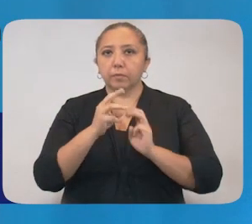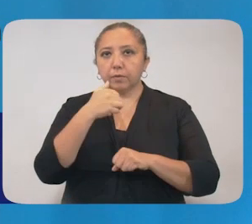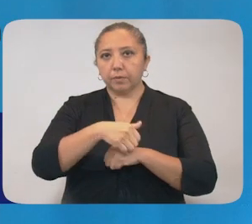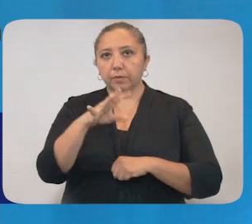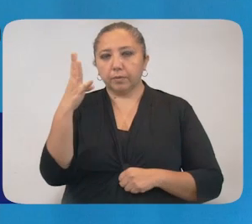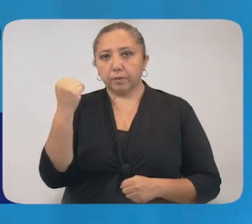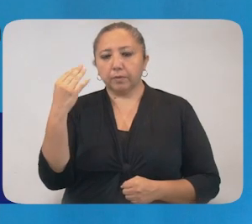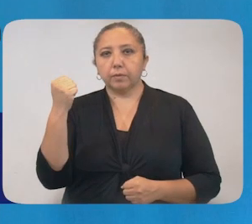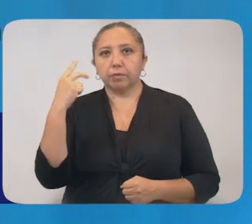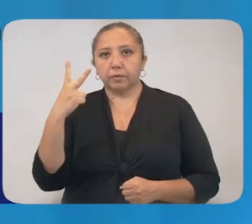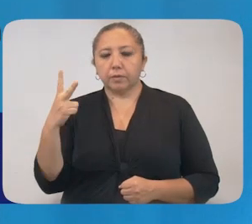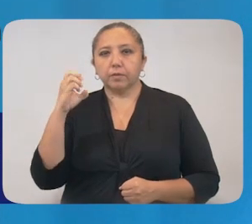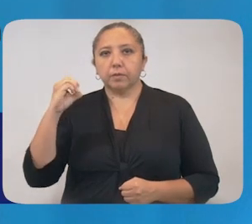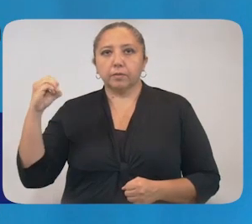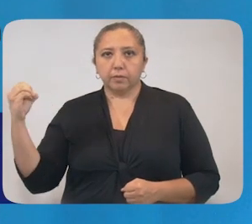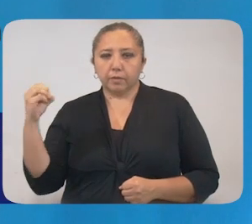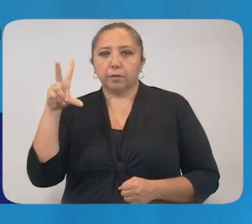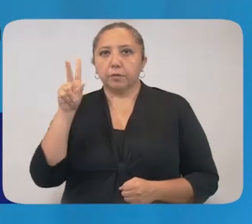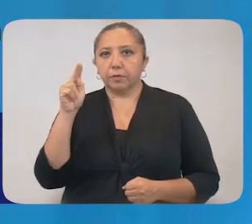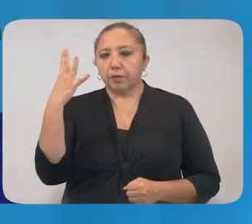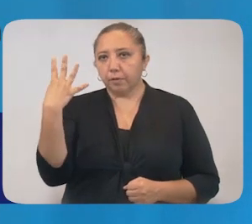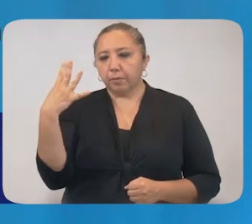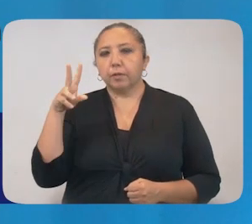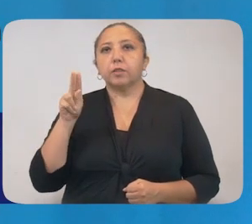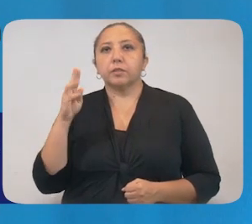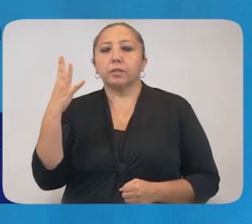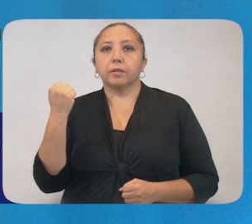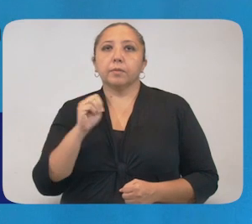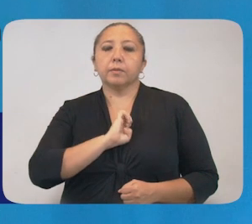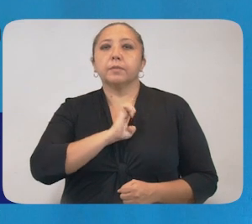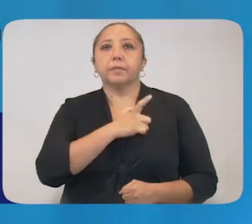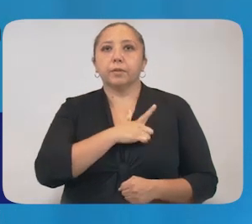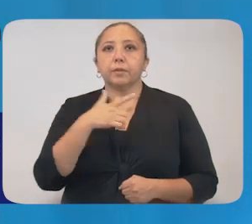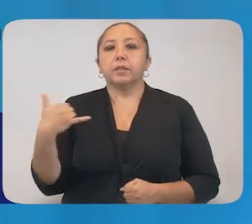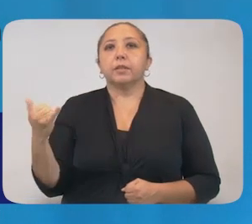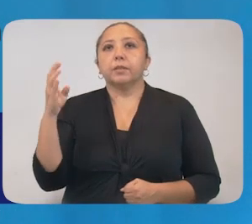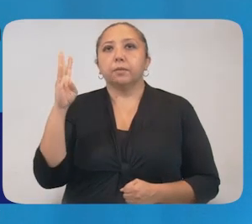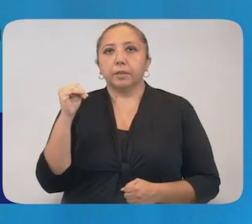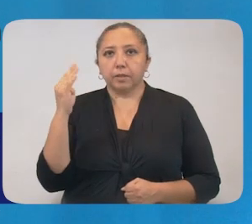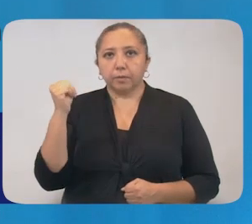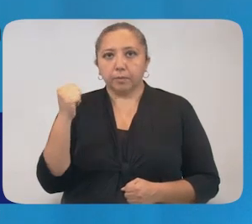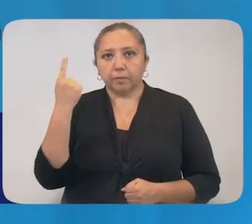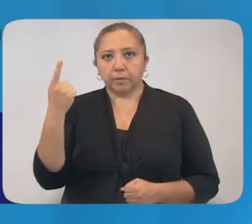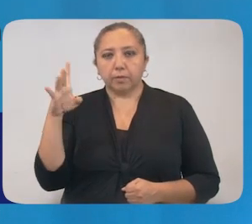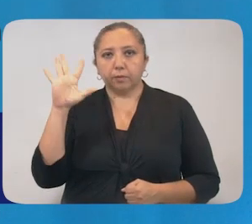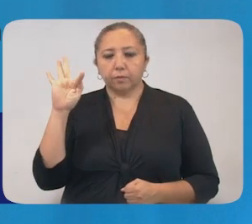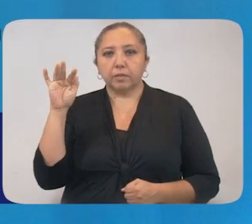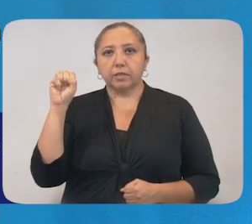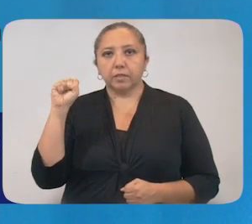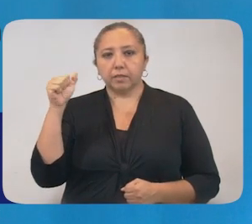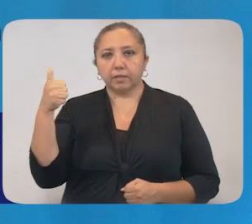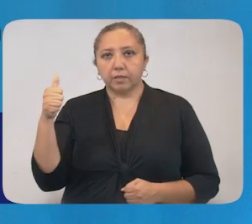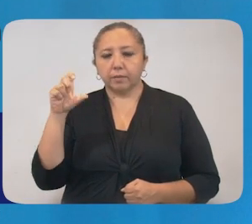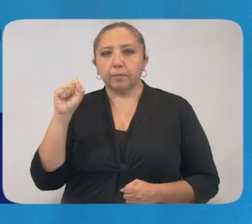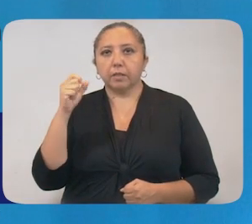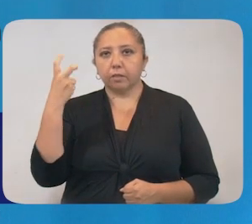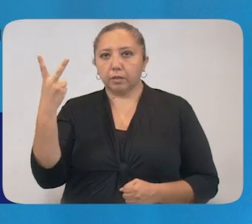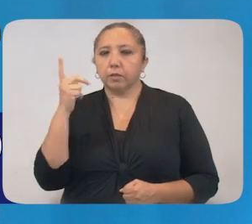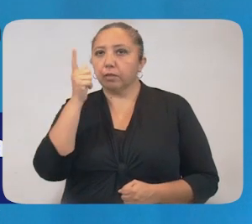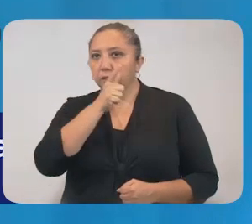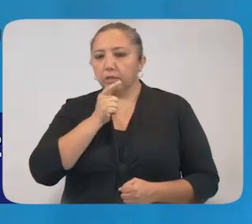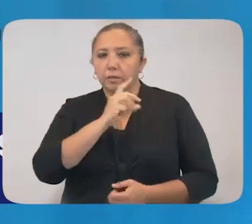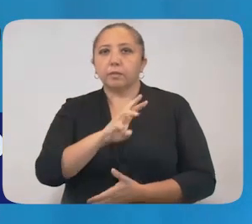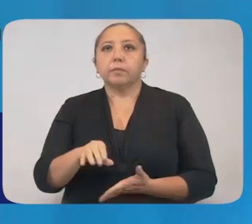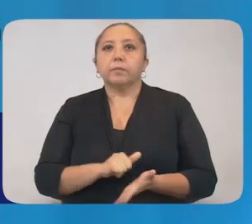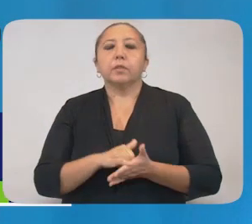número 99 92 00 84 89 en español y 99 91 40 66 22 en